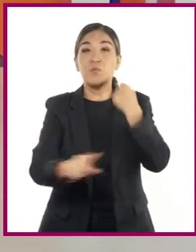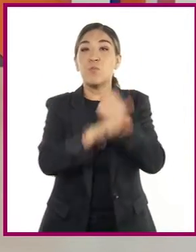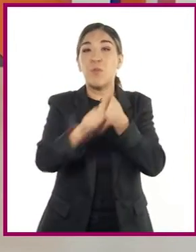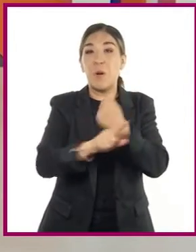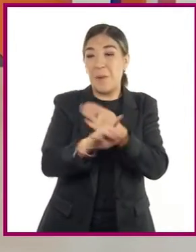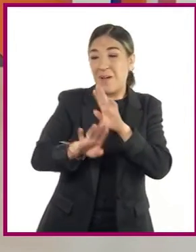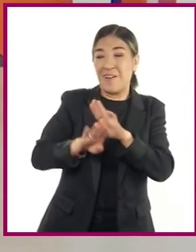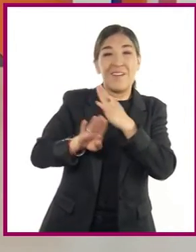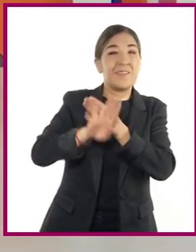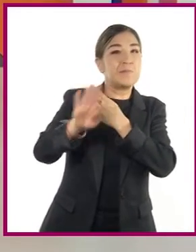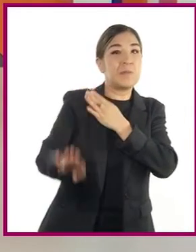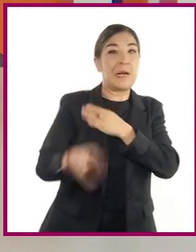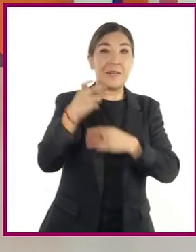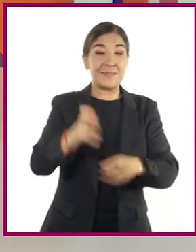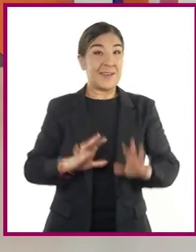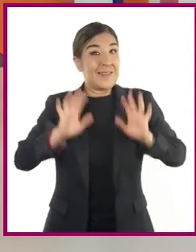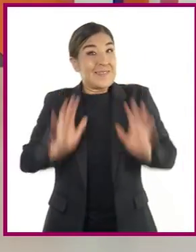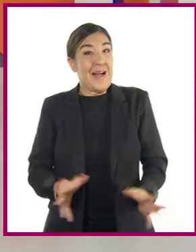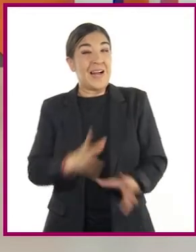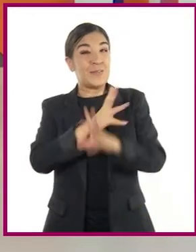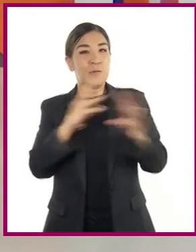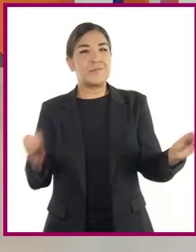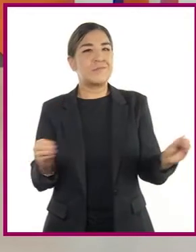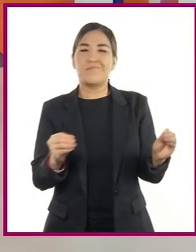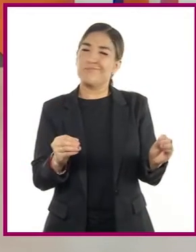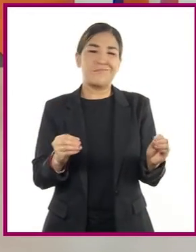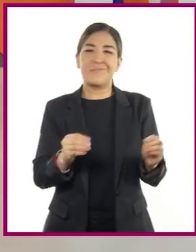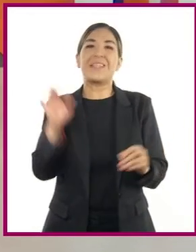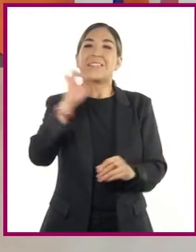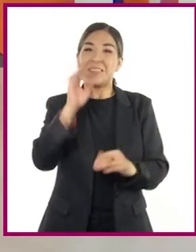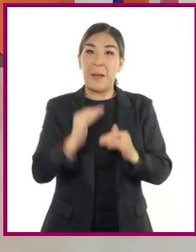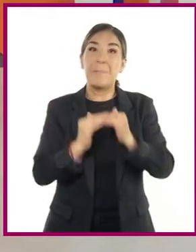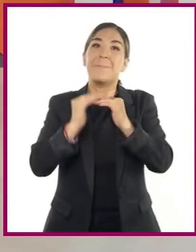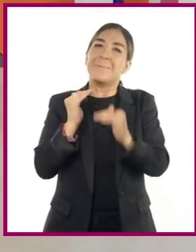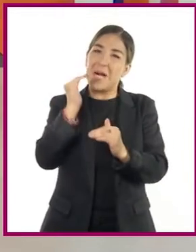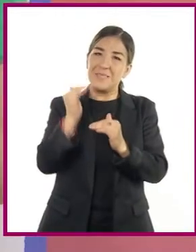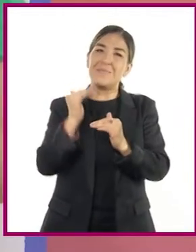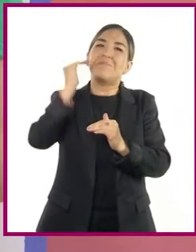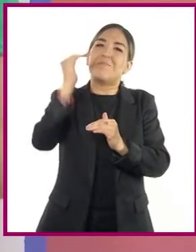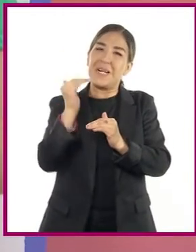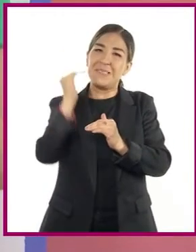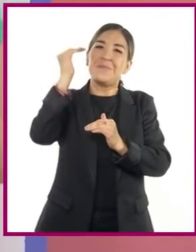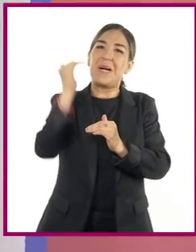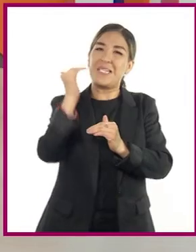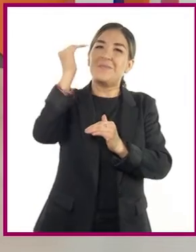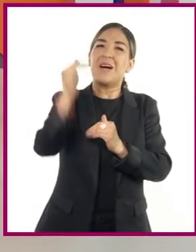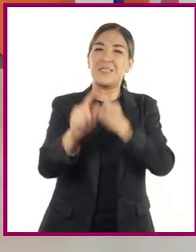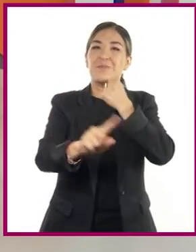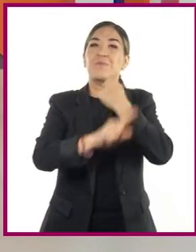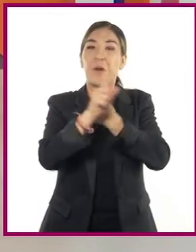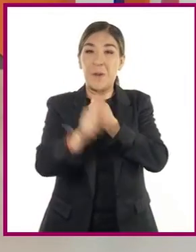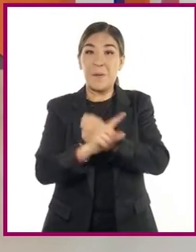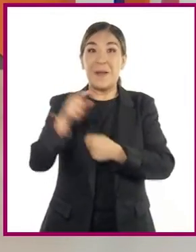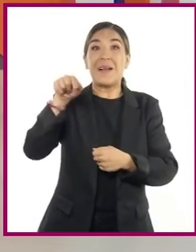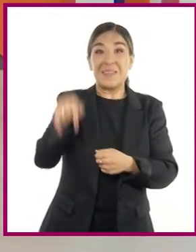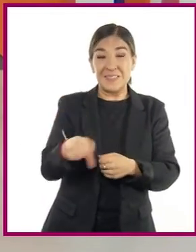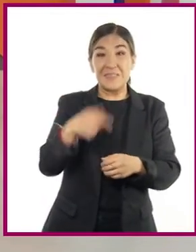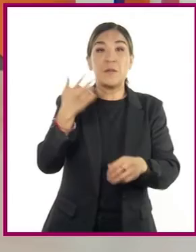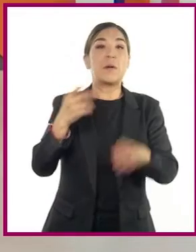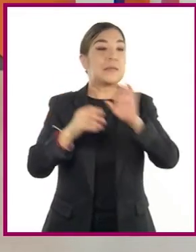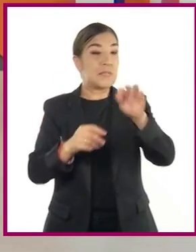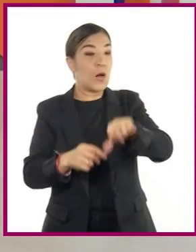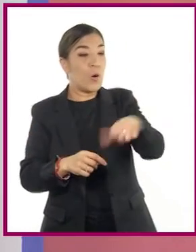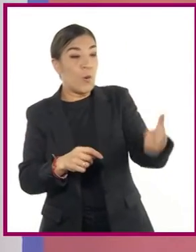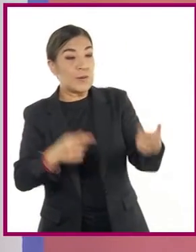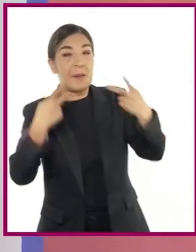conflictos no hacen que desaparezcan. Al contrario, van creciendo y es muy posible que uno o varios integrantes